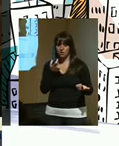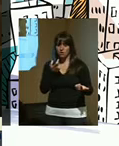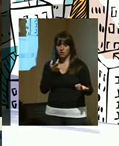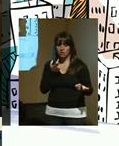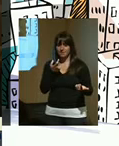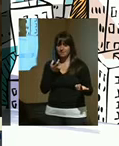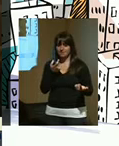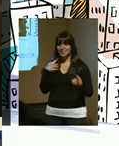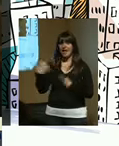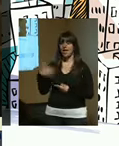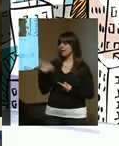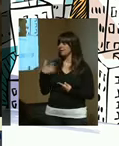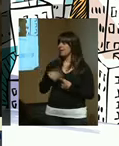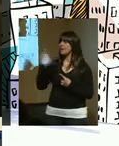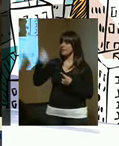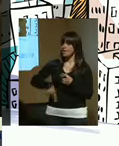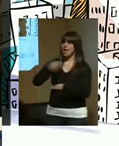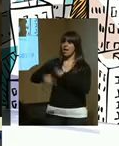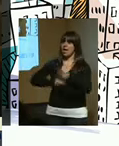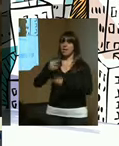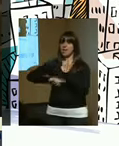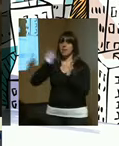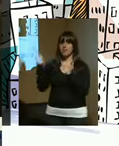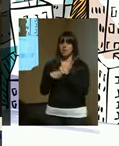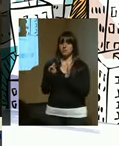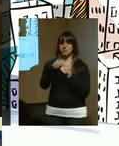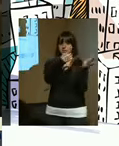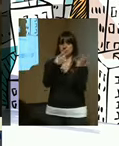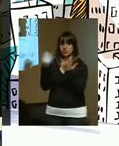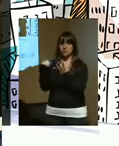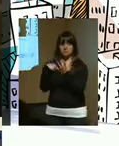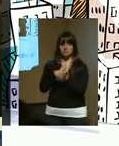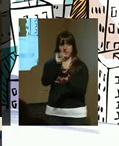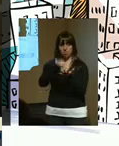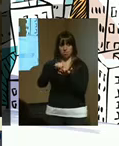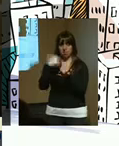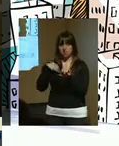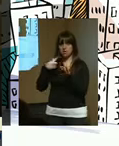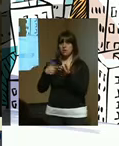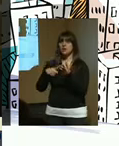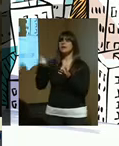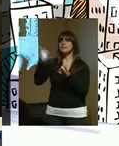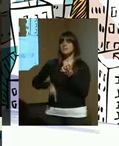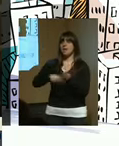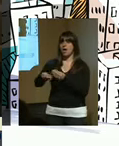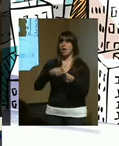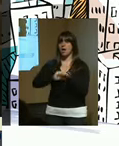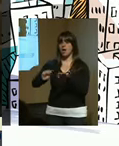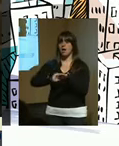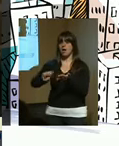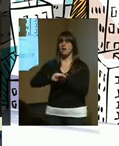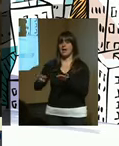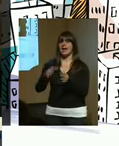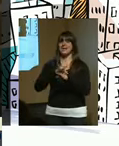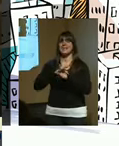Autónoma de Buenos Aires, autor de la Ley número 600 de Turismo de dicha ciudad, autor de la Guía de Turismo también de la Ciudad Autónoma de Buenos Aires.